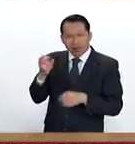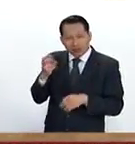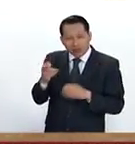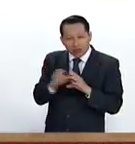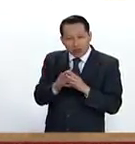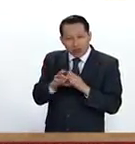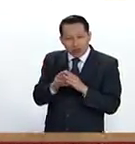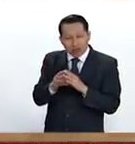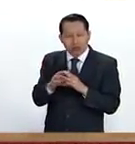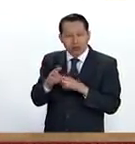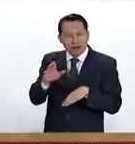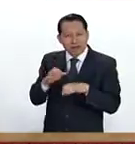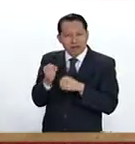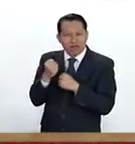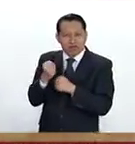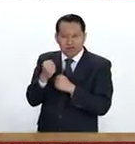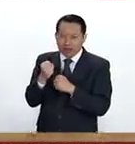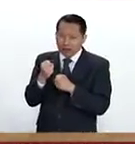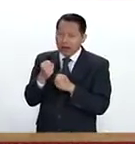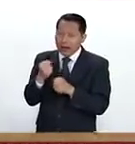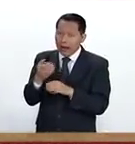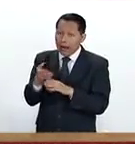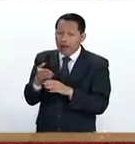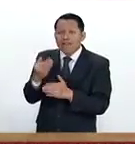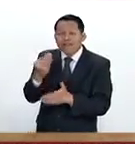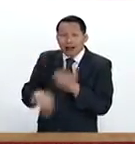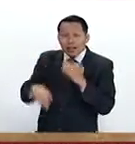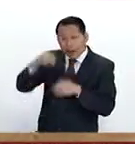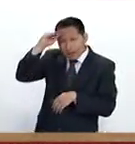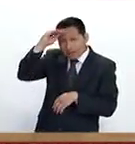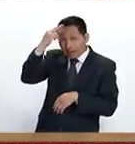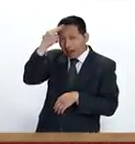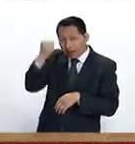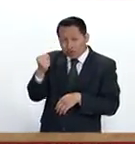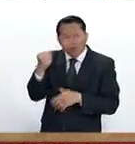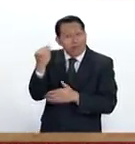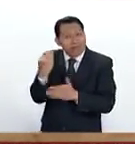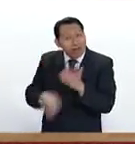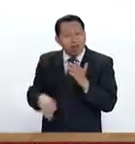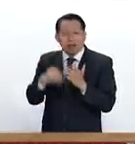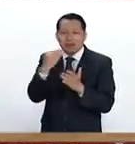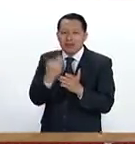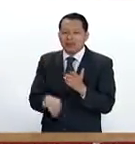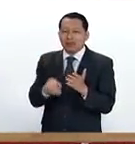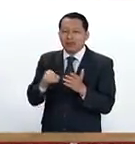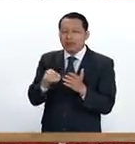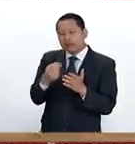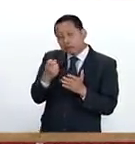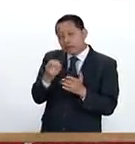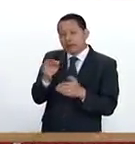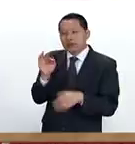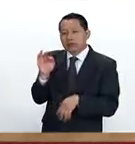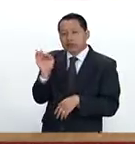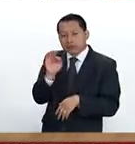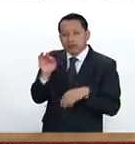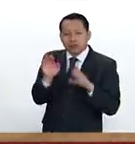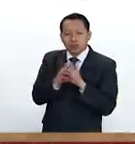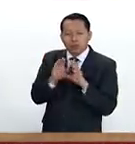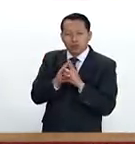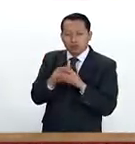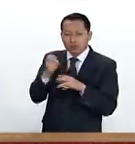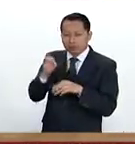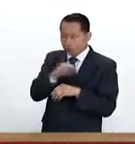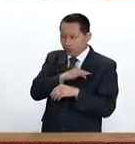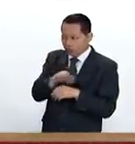esa inercia, ¿no? Sin racionalizar, sin pensarla, y bueno, es una estrategia mediática que, como lo decías, puede ser dirigida a